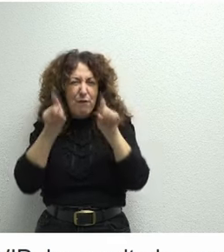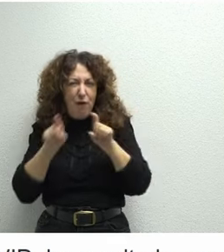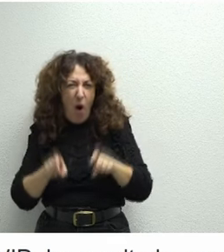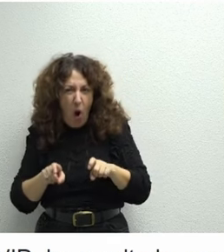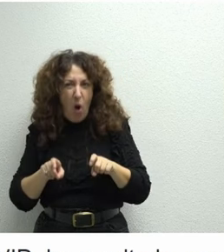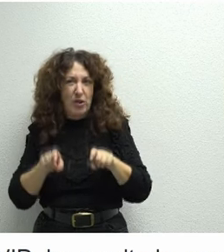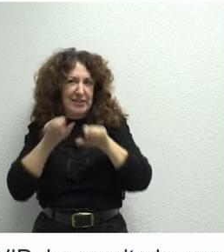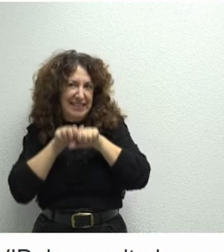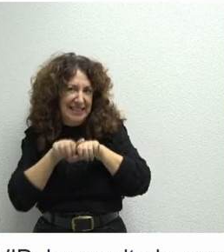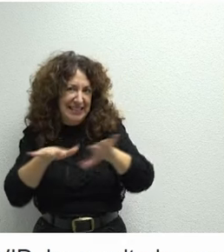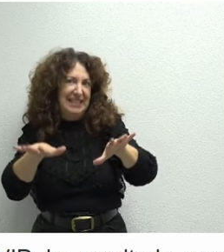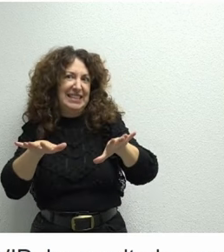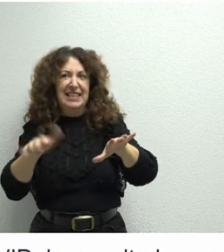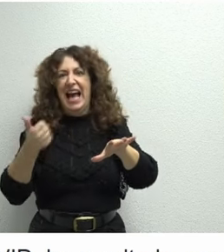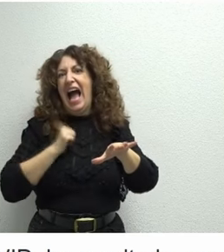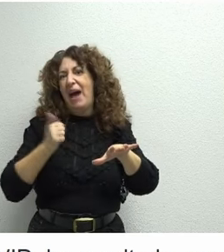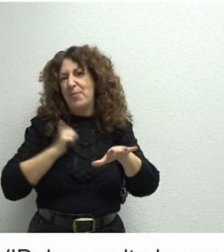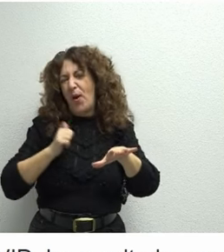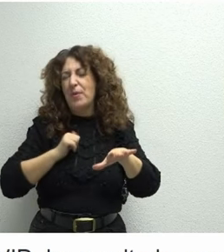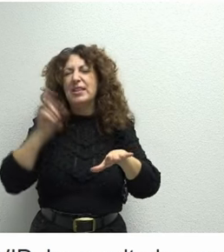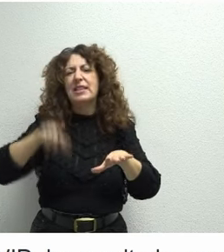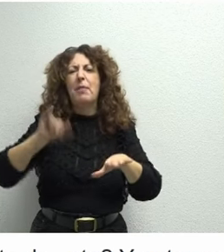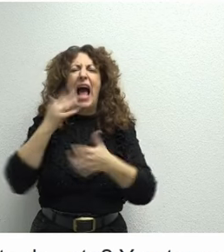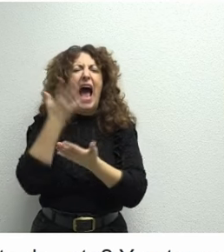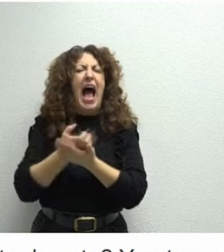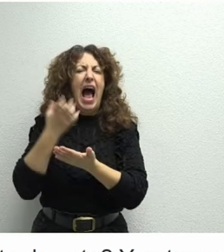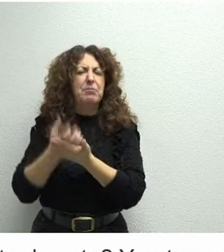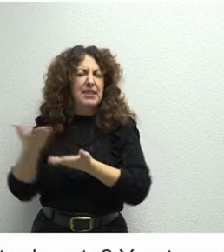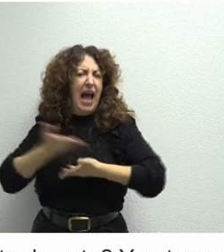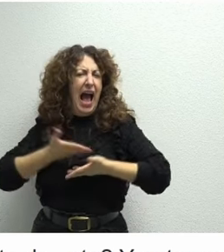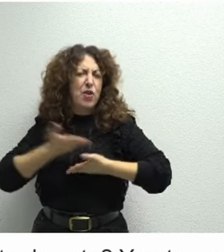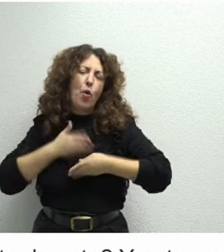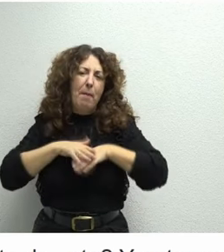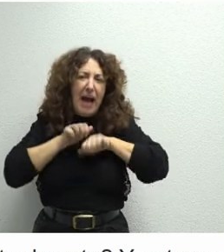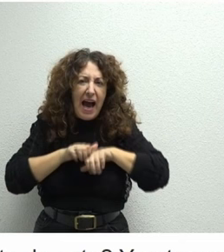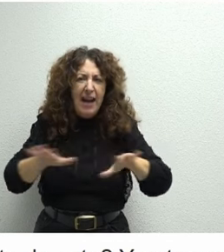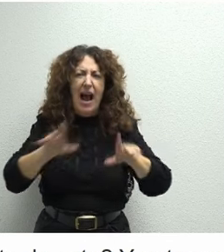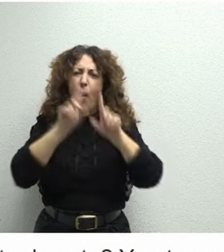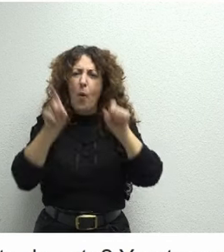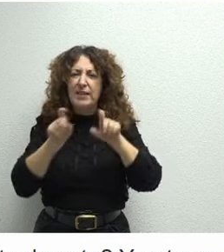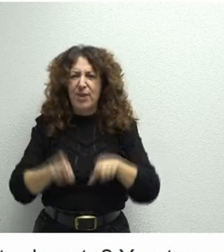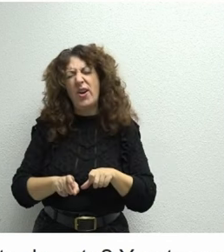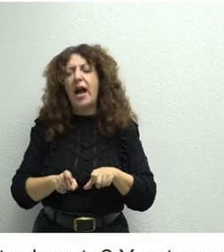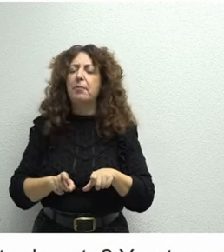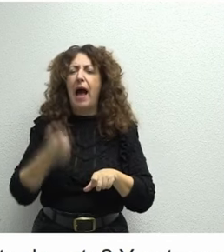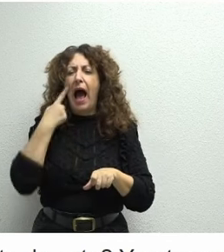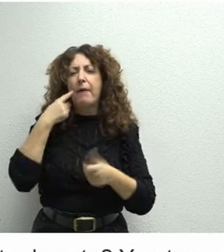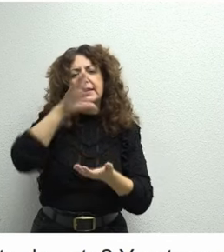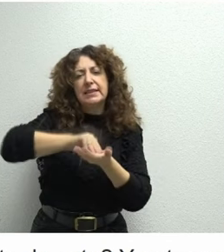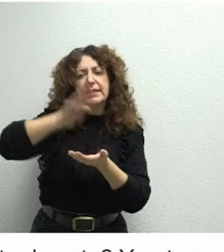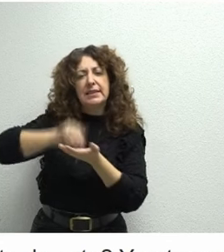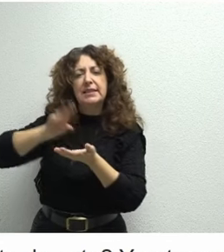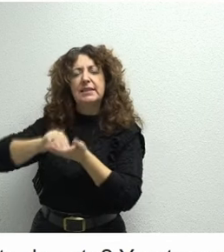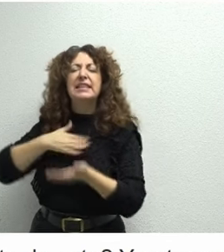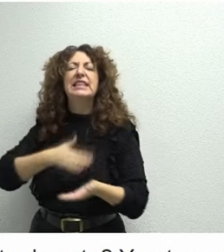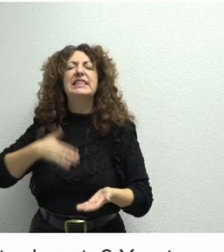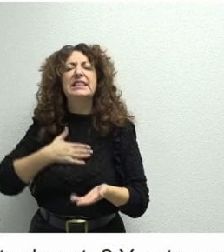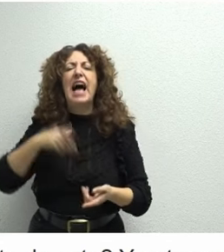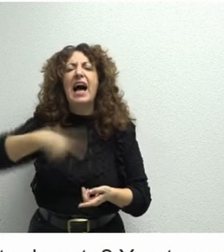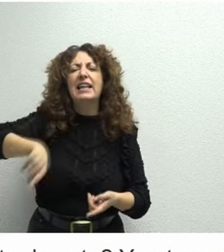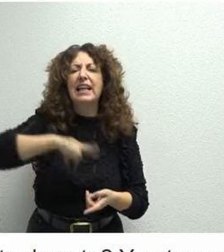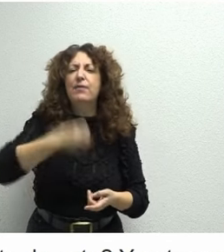de de apps para esto y Venga pues vamos a recoger un poco datos de satisfacción